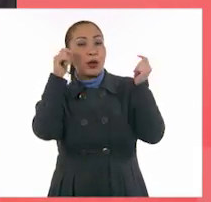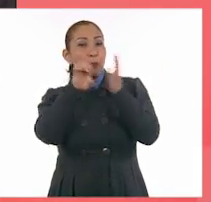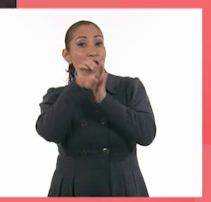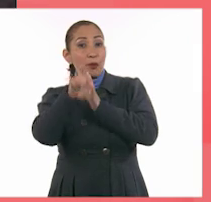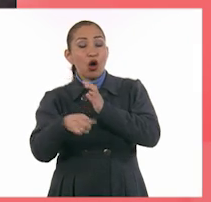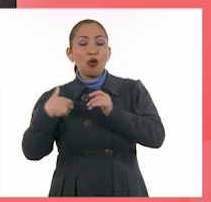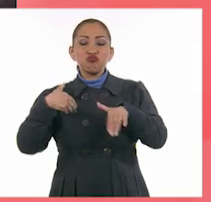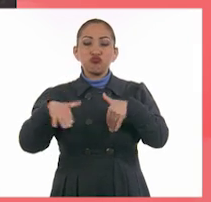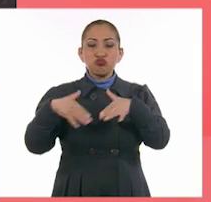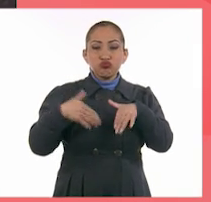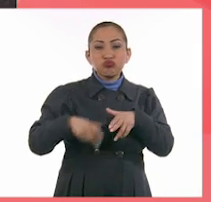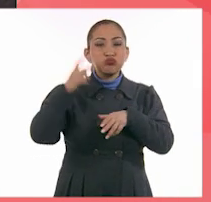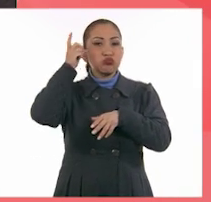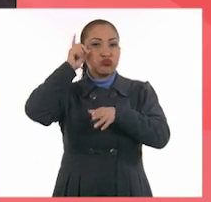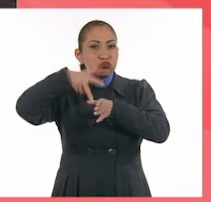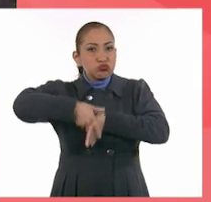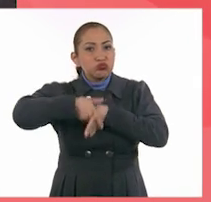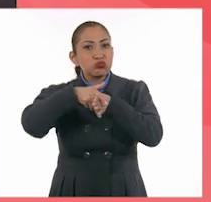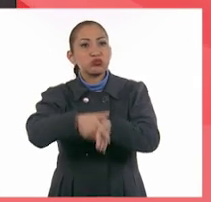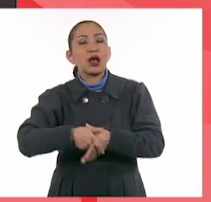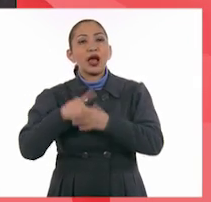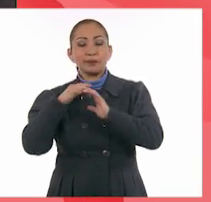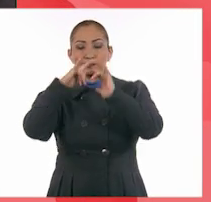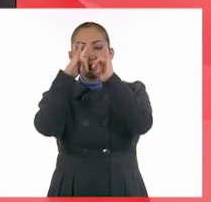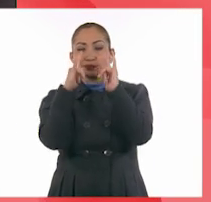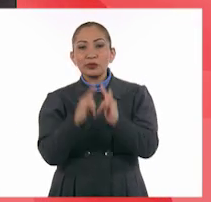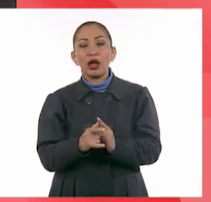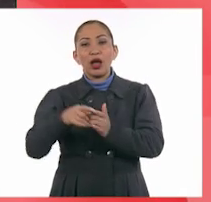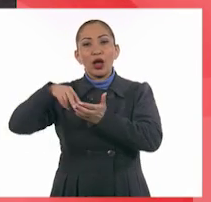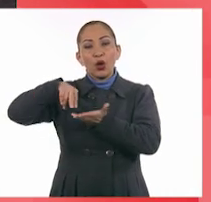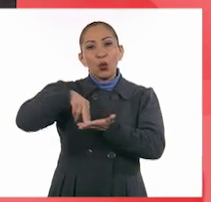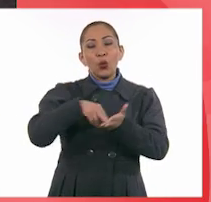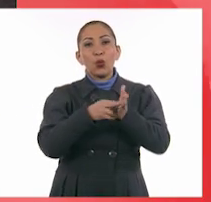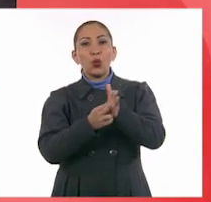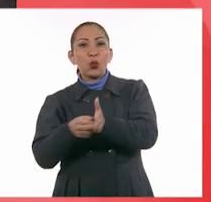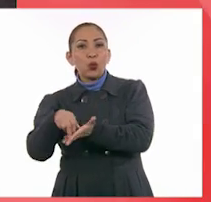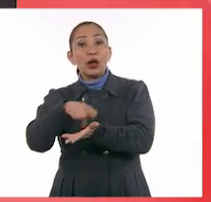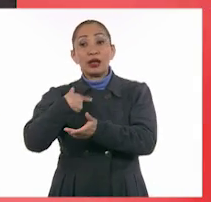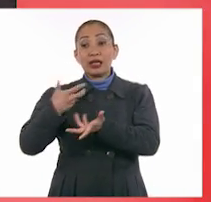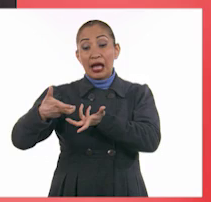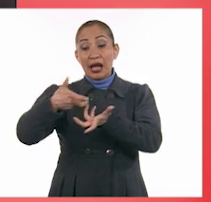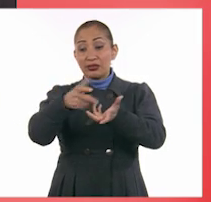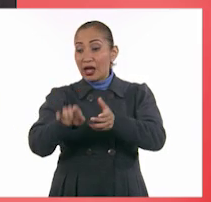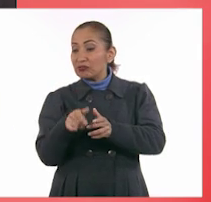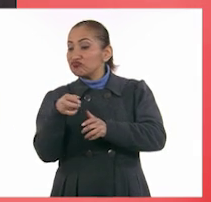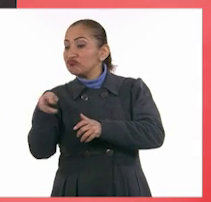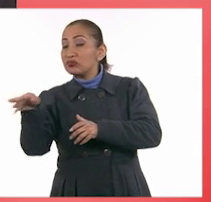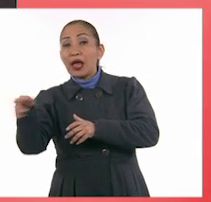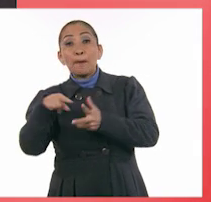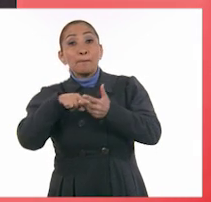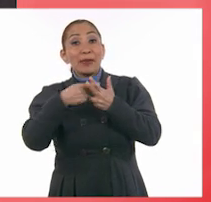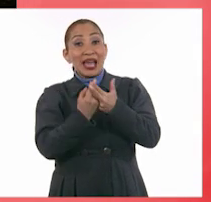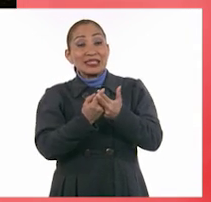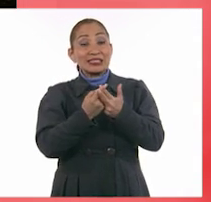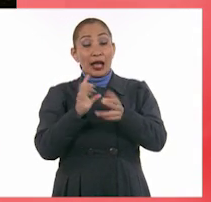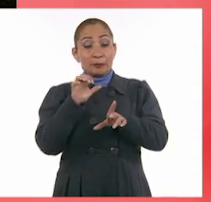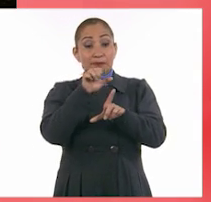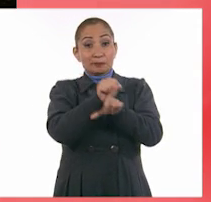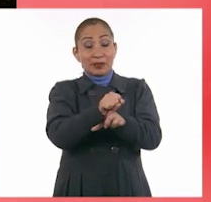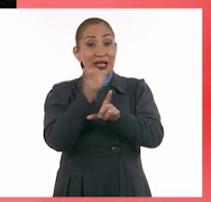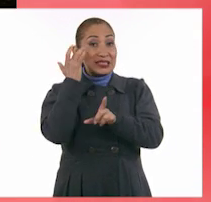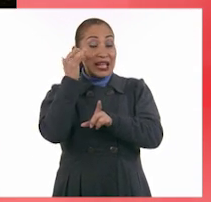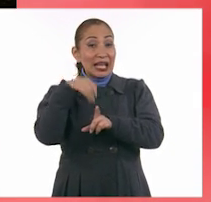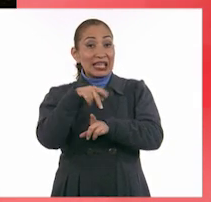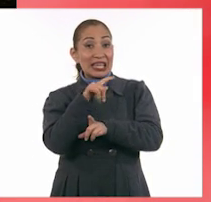el senderismo, cabalgatas, camping, surfing y carreras fuera de camino. Los orígenes de la colonización de